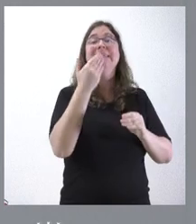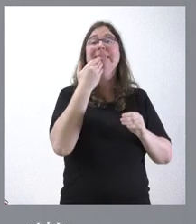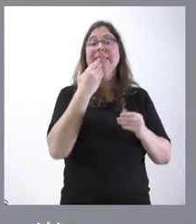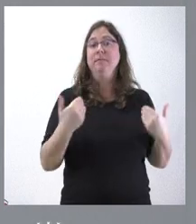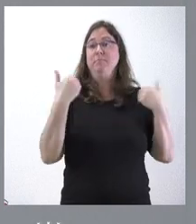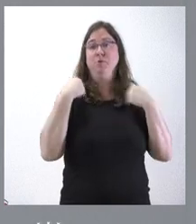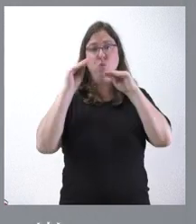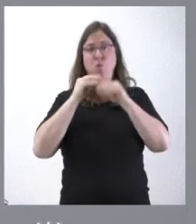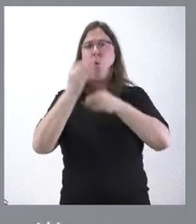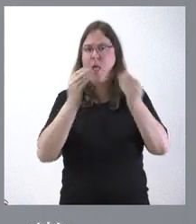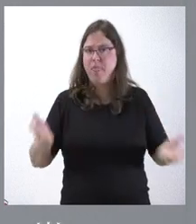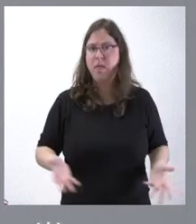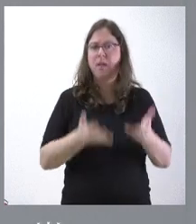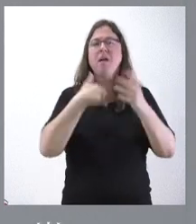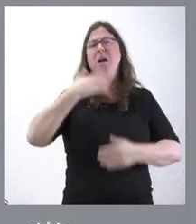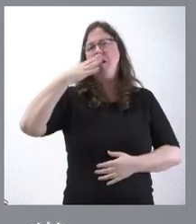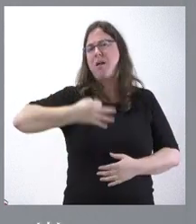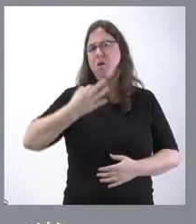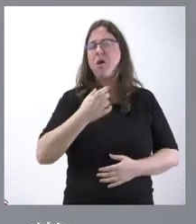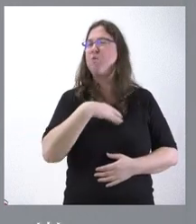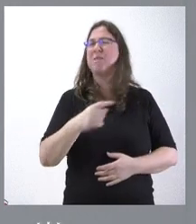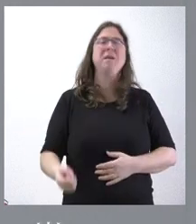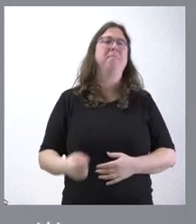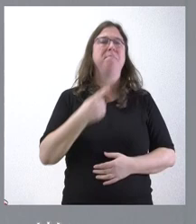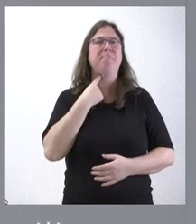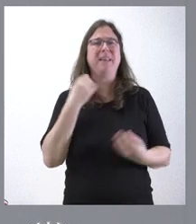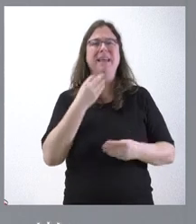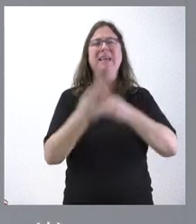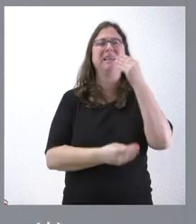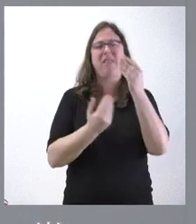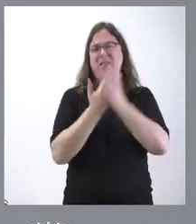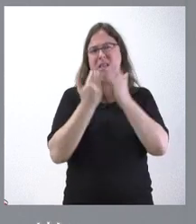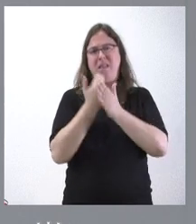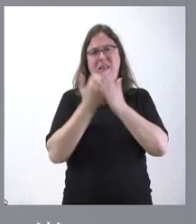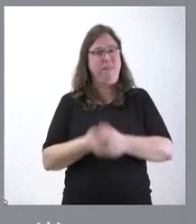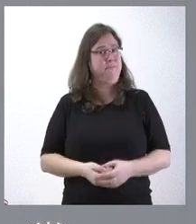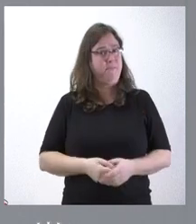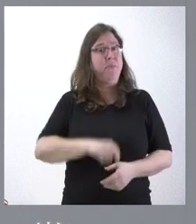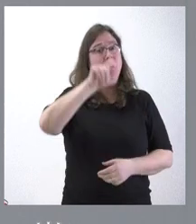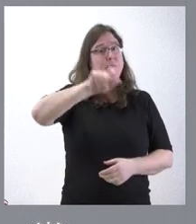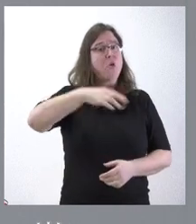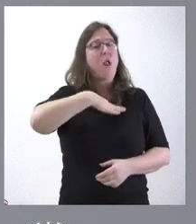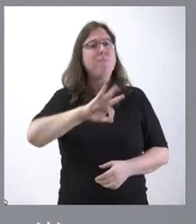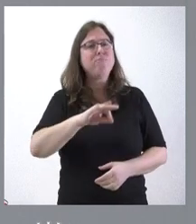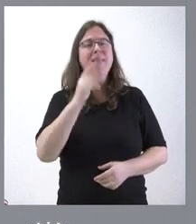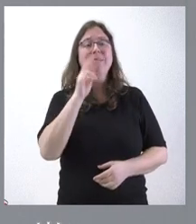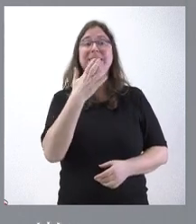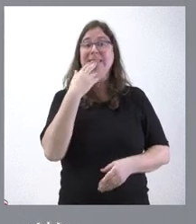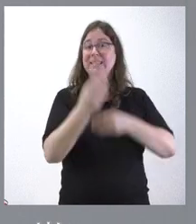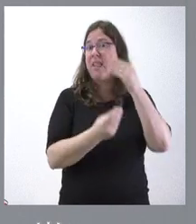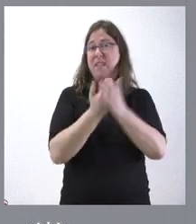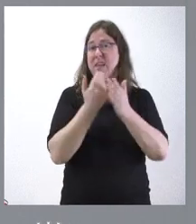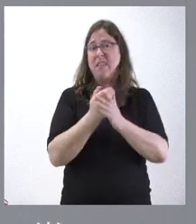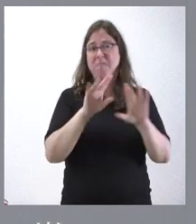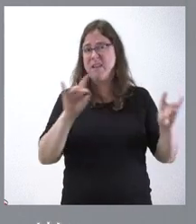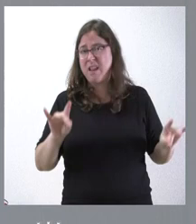impulsar y yo creo que no podemos dar por perdido todo lo que se está haciendo en estos días hay personas que pueden calificar que lo que se está haciendo No es útil